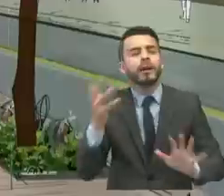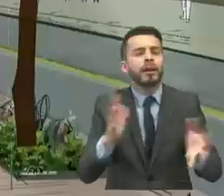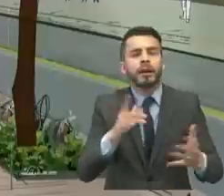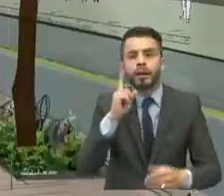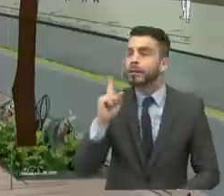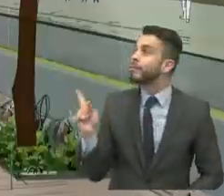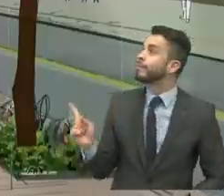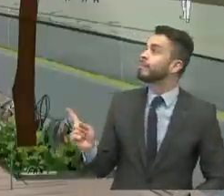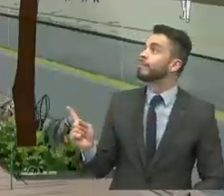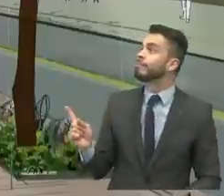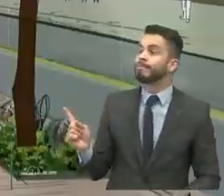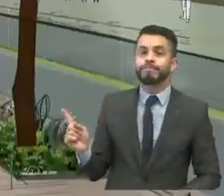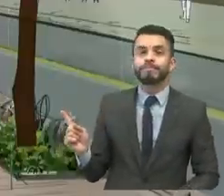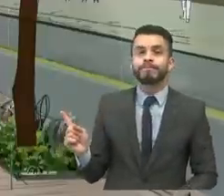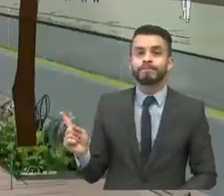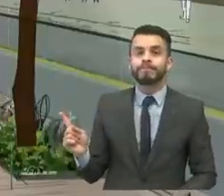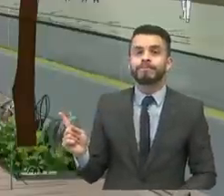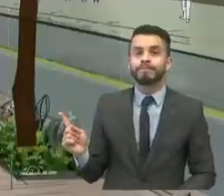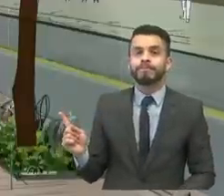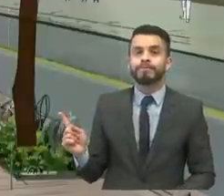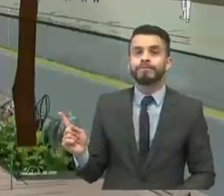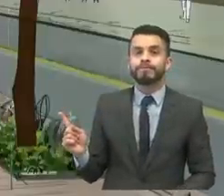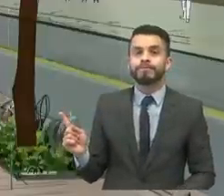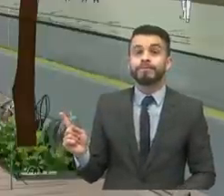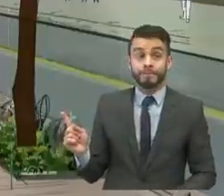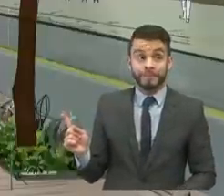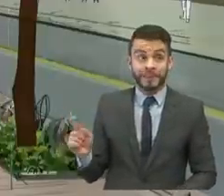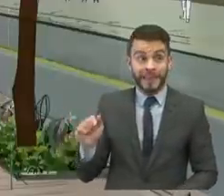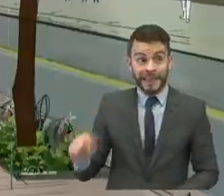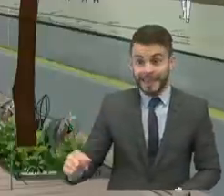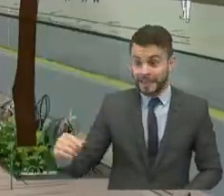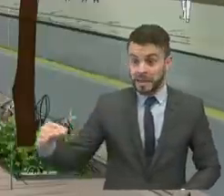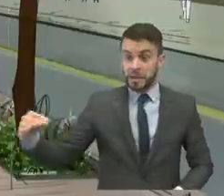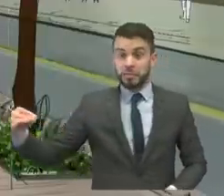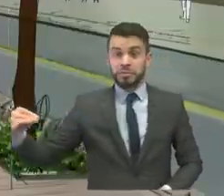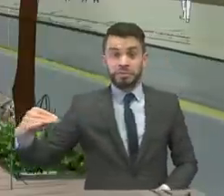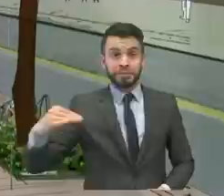Acá viene el que para en un sentido, aquí pararía el que va en otro sentido.